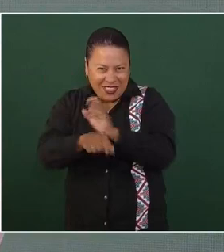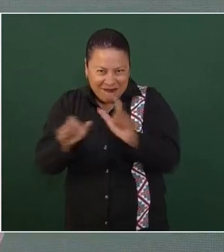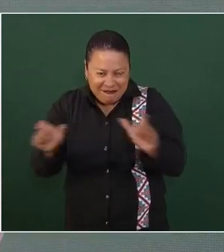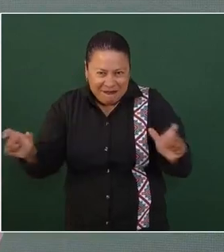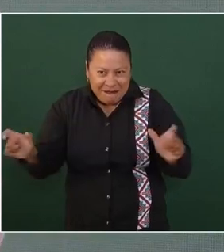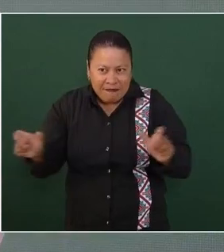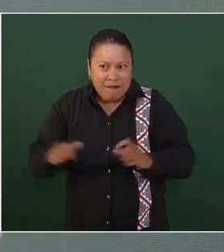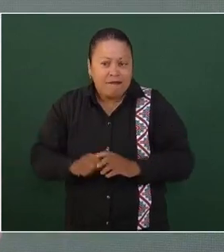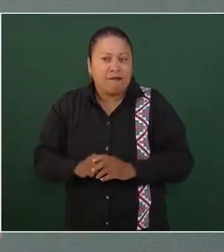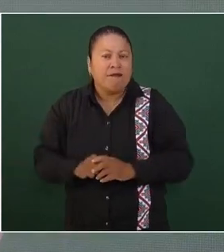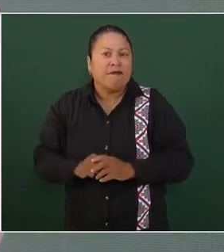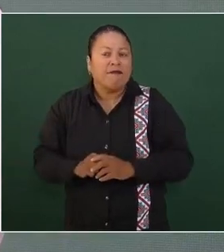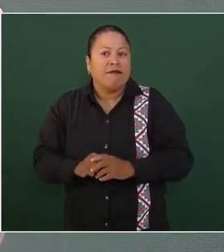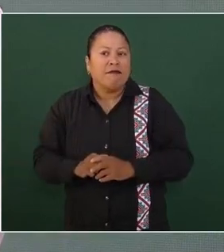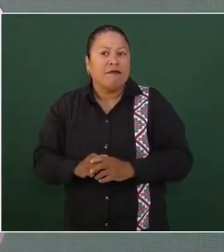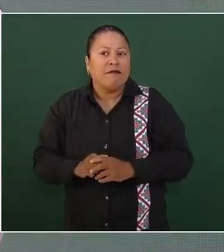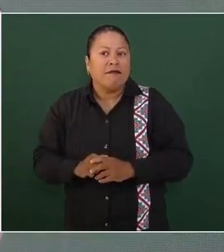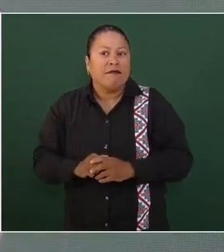donde